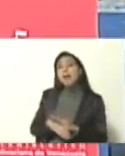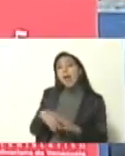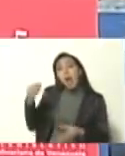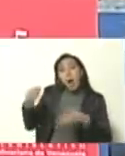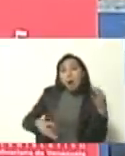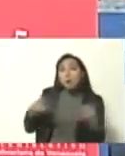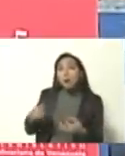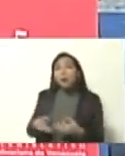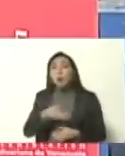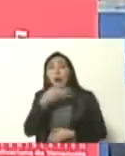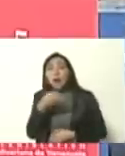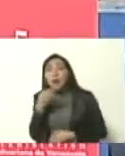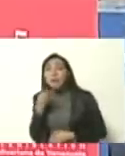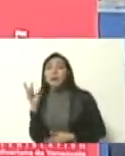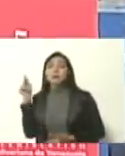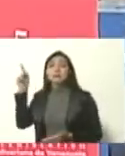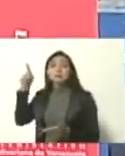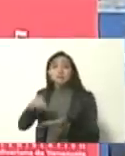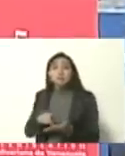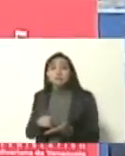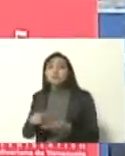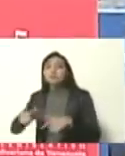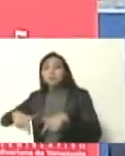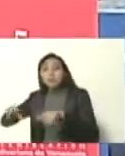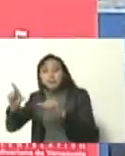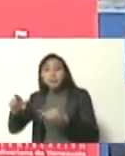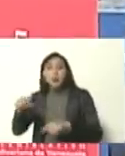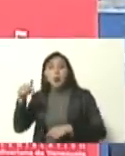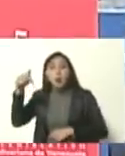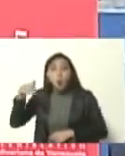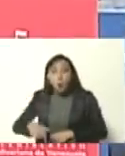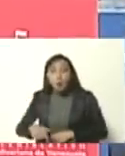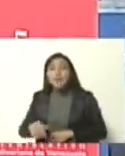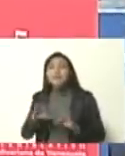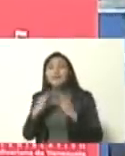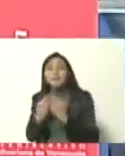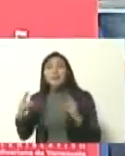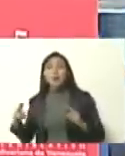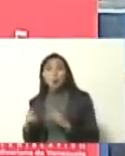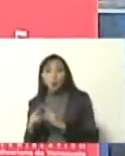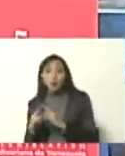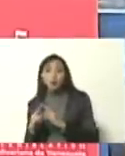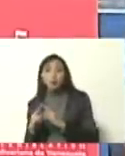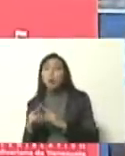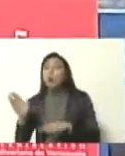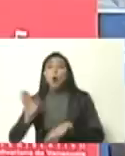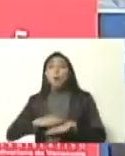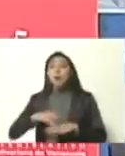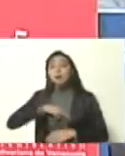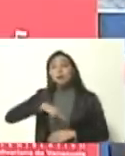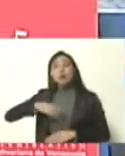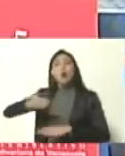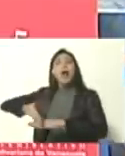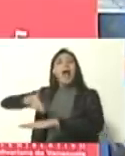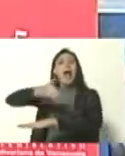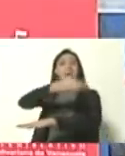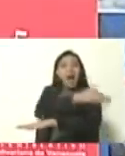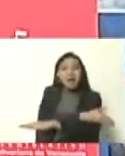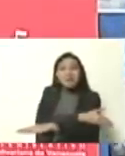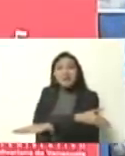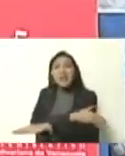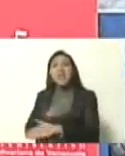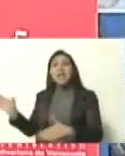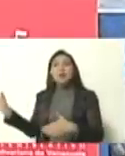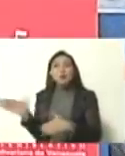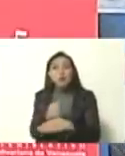tarde en el edificio de Pajaritos, usted está hoy con su familia y con sus hijos, porque logramos detener